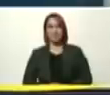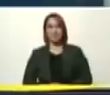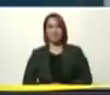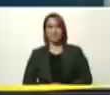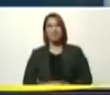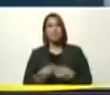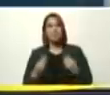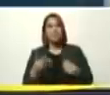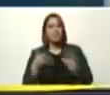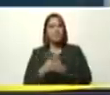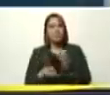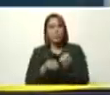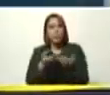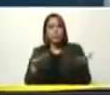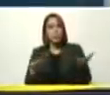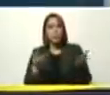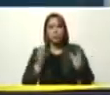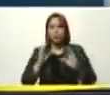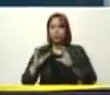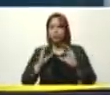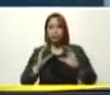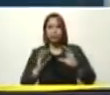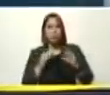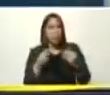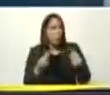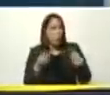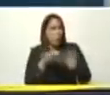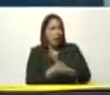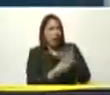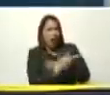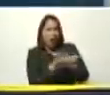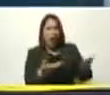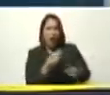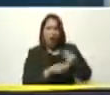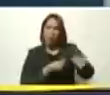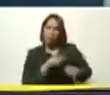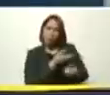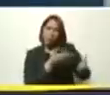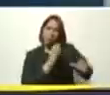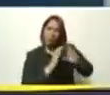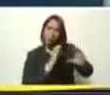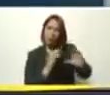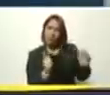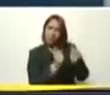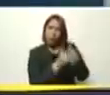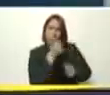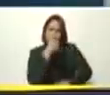¿cómo han hecho ustedes para comunicarse? ¿Cómo hacen ustedes para comunicarse con el pueblo?